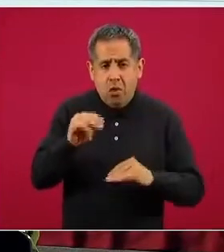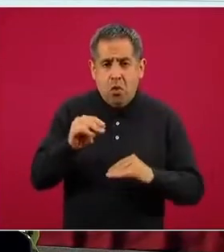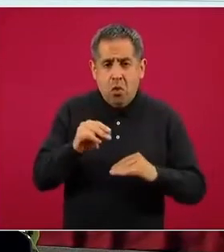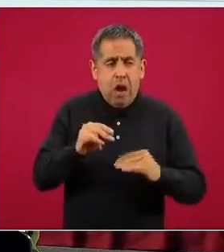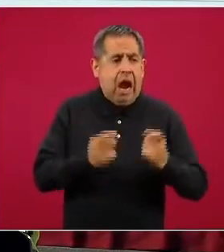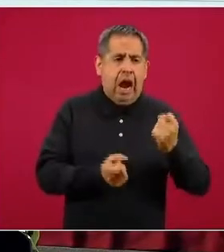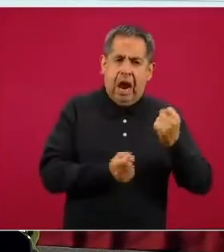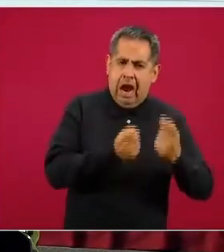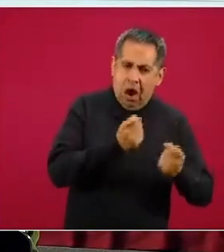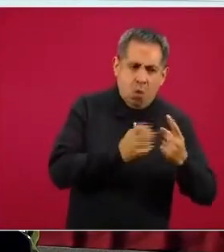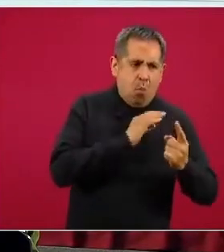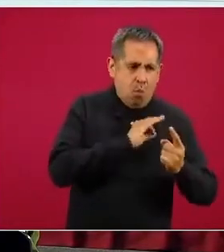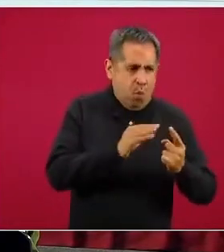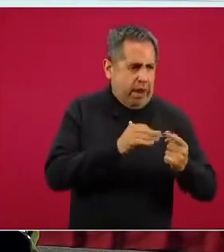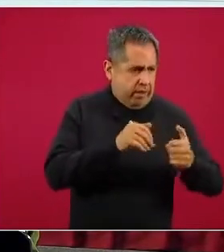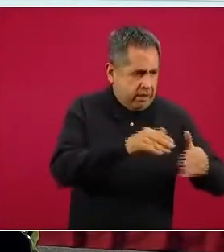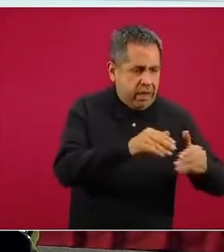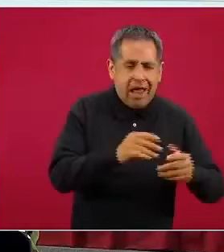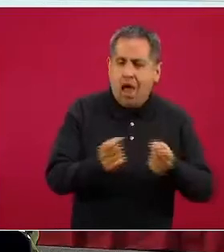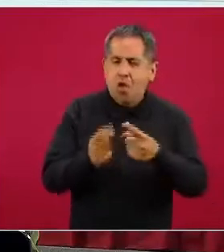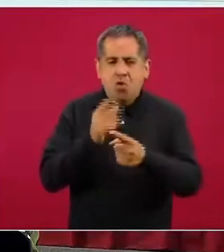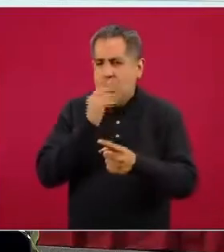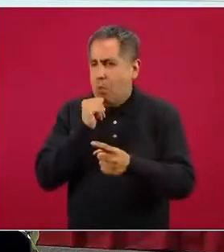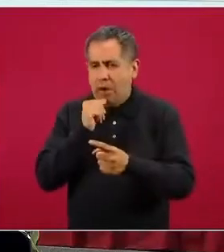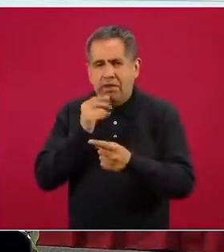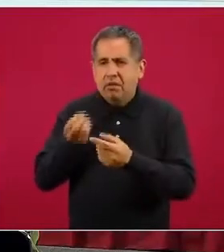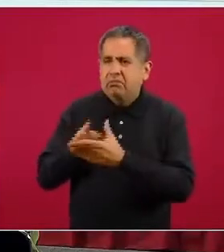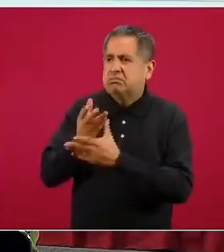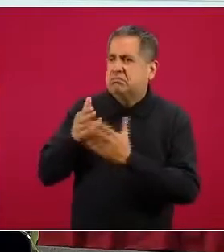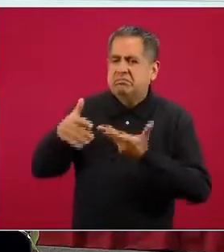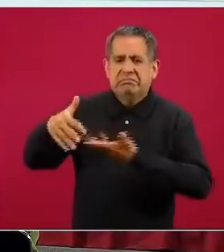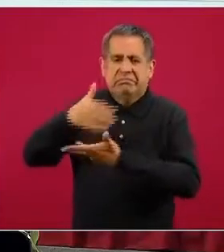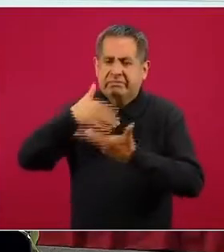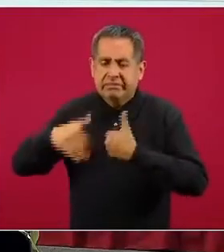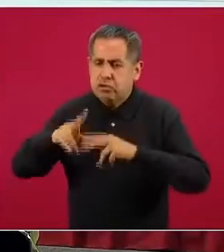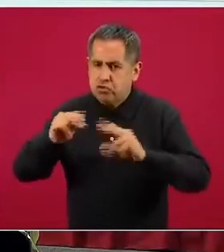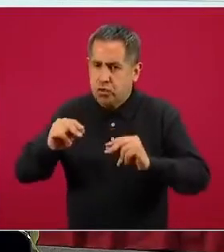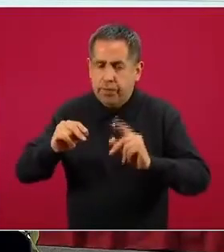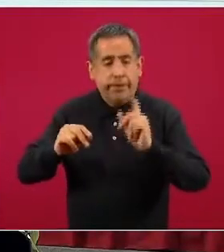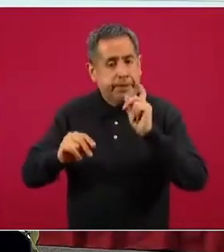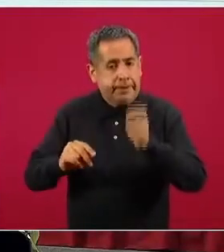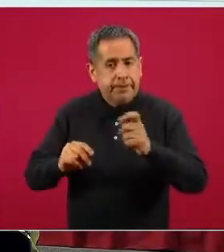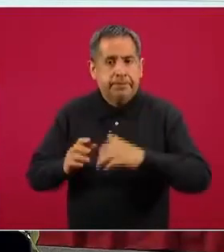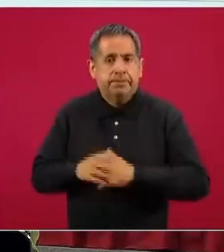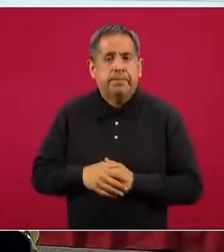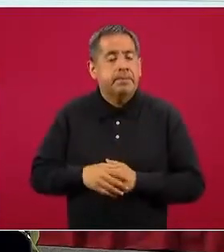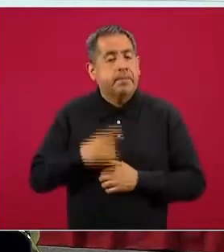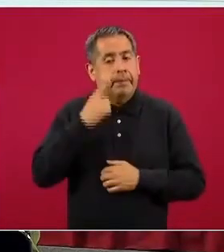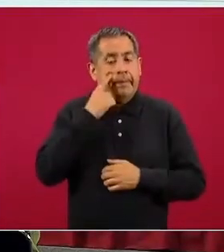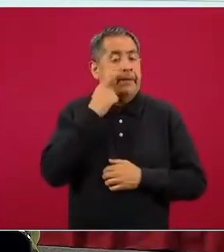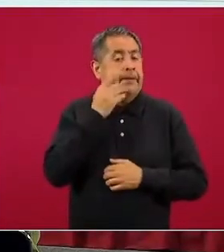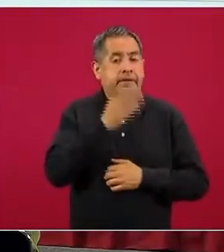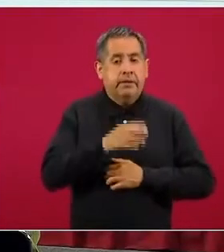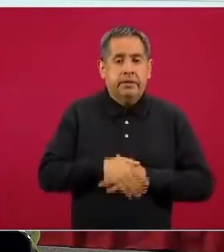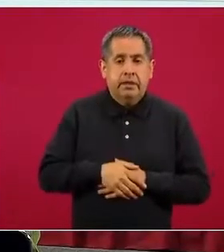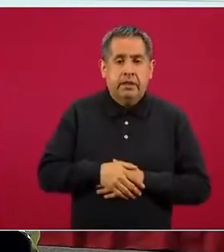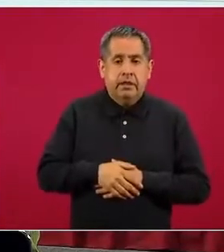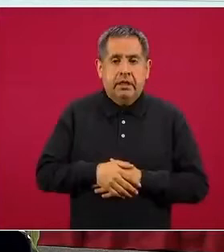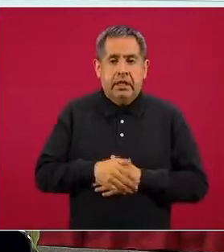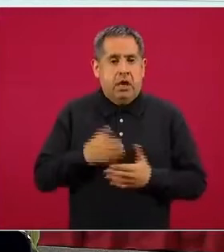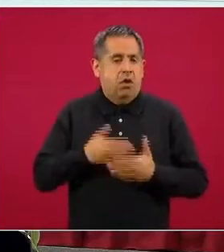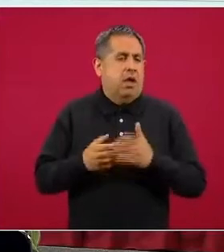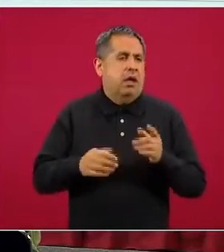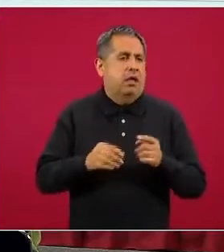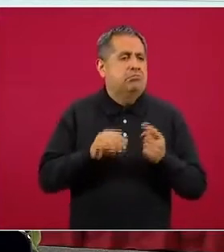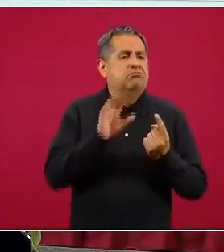actividades específicas de disminución de la actividad social y económica. El orden no es alfabético en esta